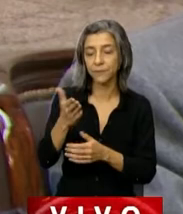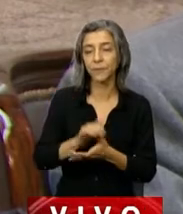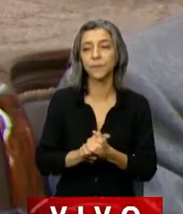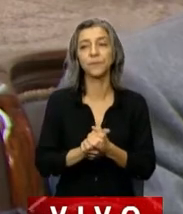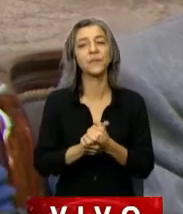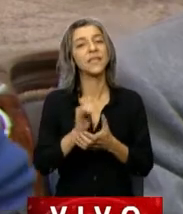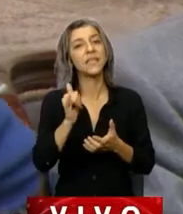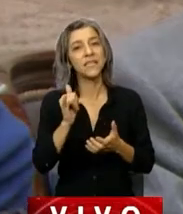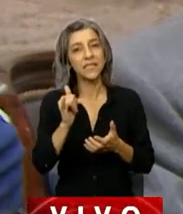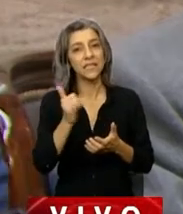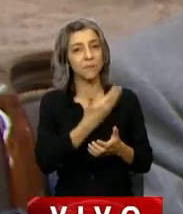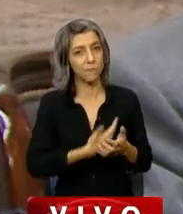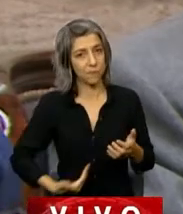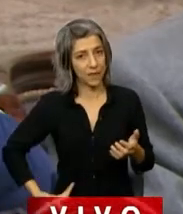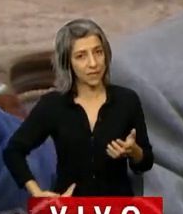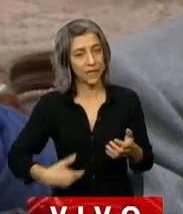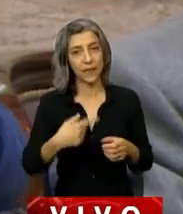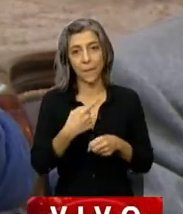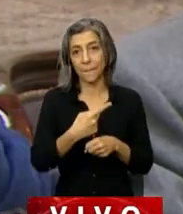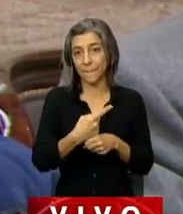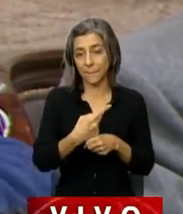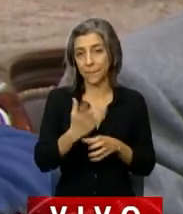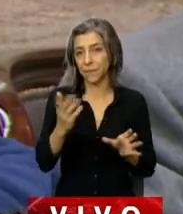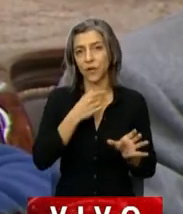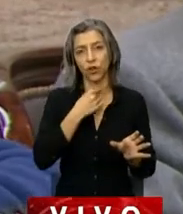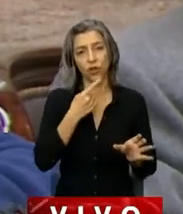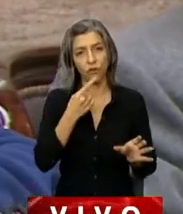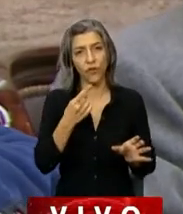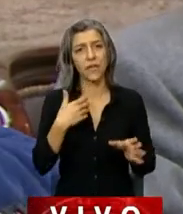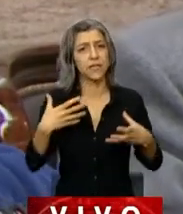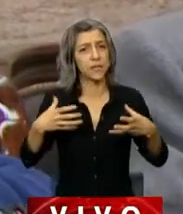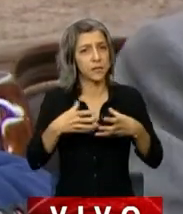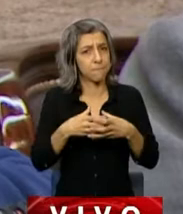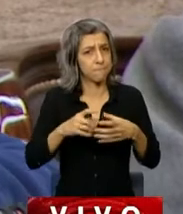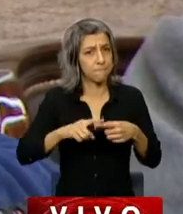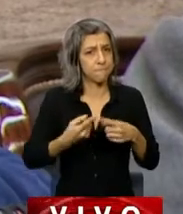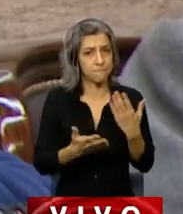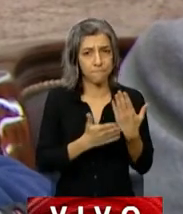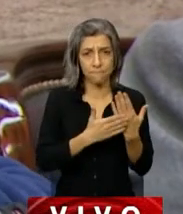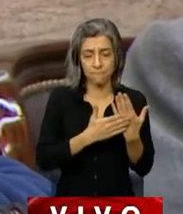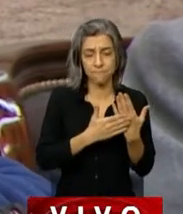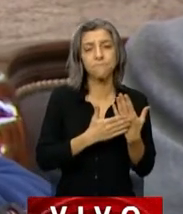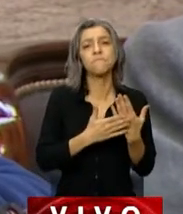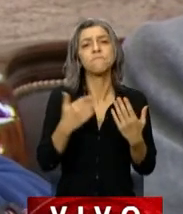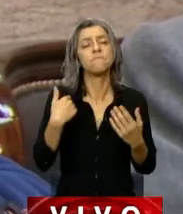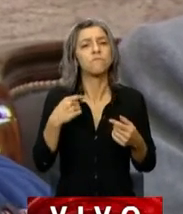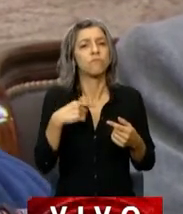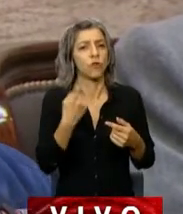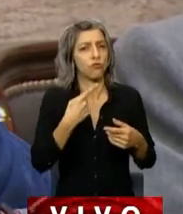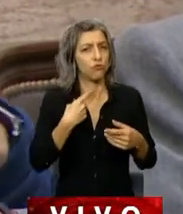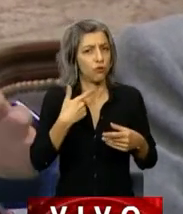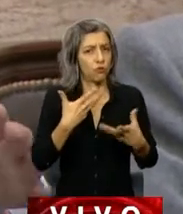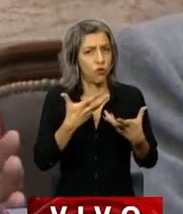Sí, señor presidente, primero que nada, anticiparle que el Frente de Izquierda del PTS vamos a apoyar este